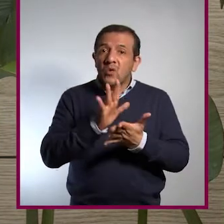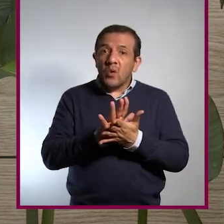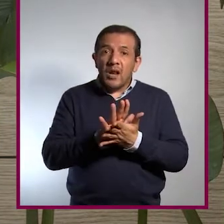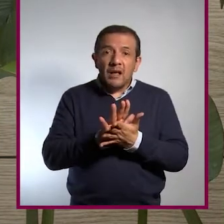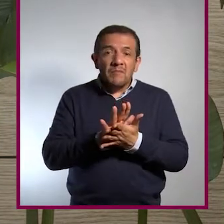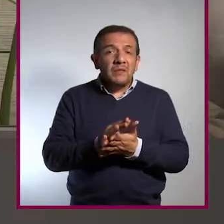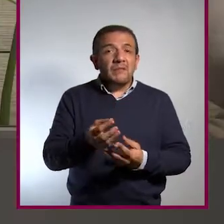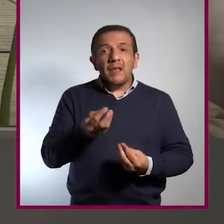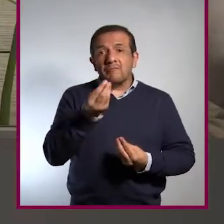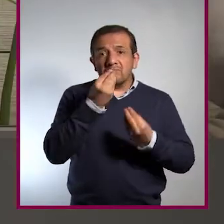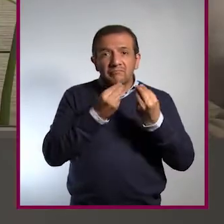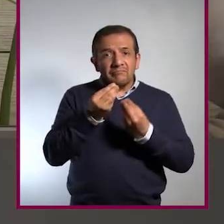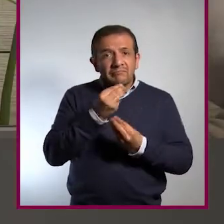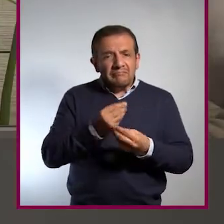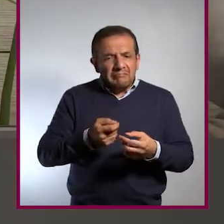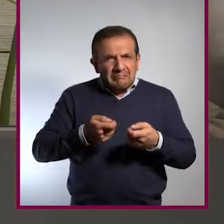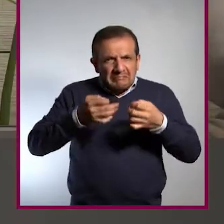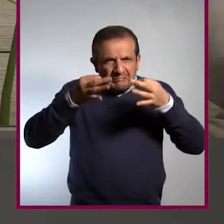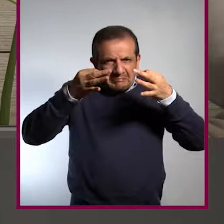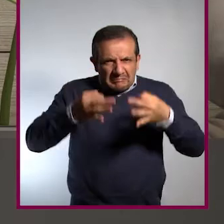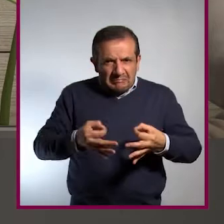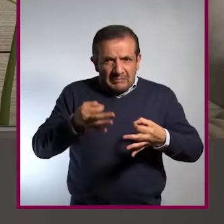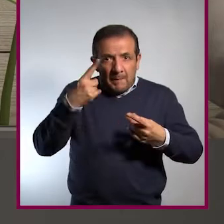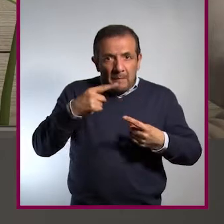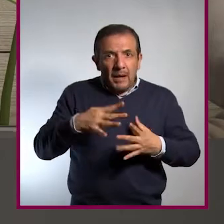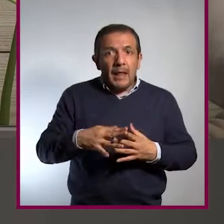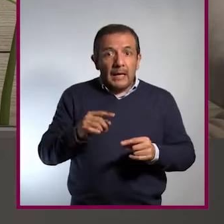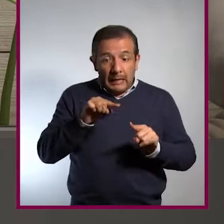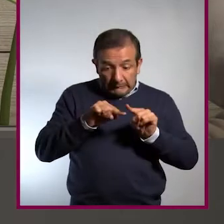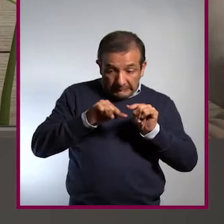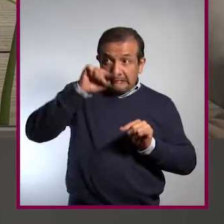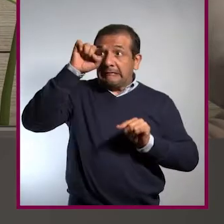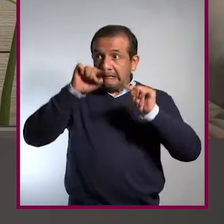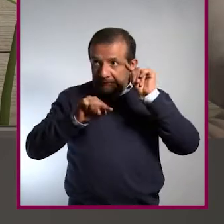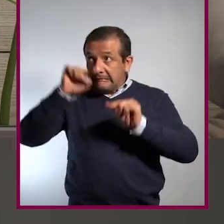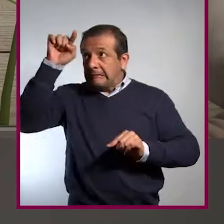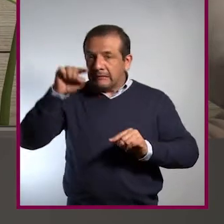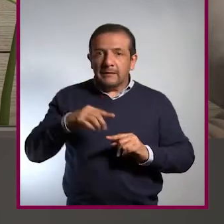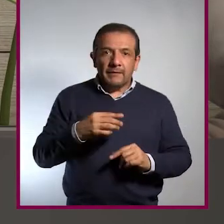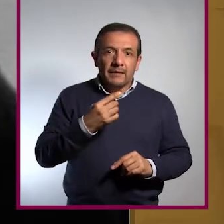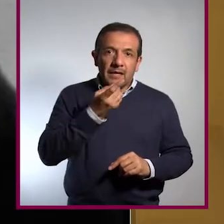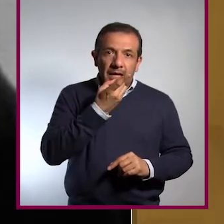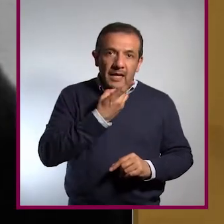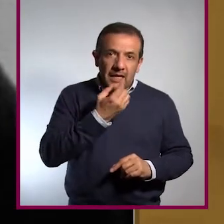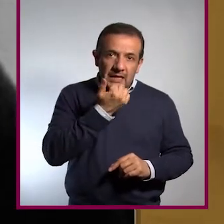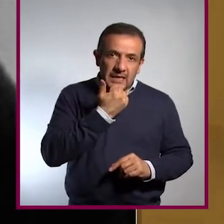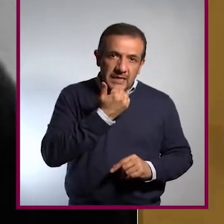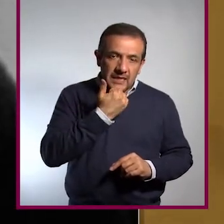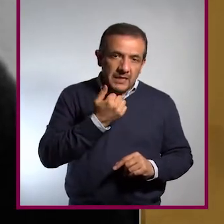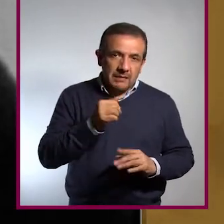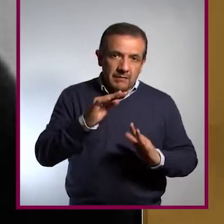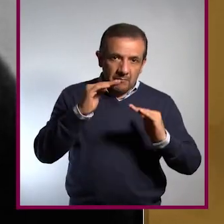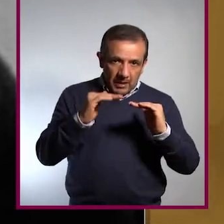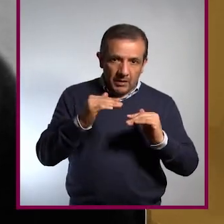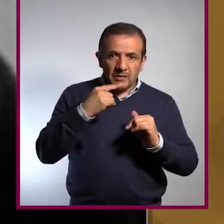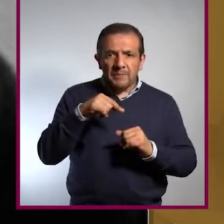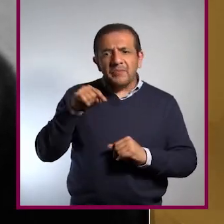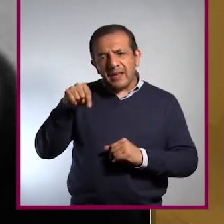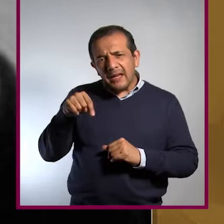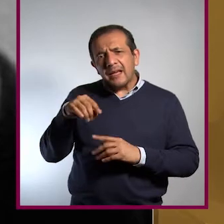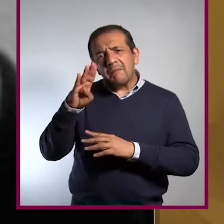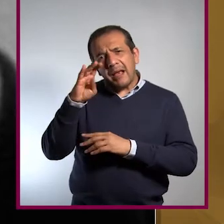una dieta muy estricta para que los picos de glucosa no fueran tan altos. Banting era